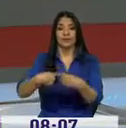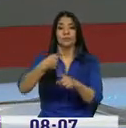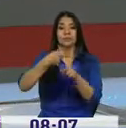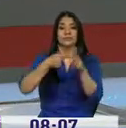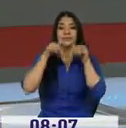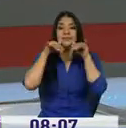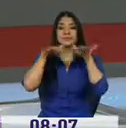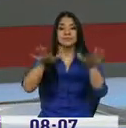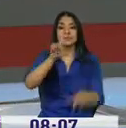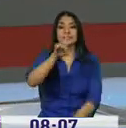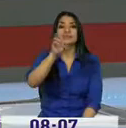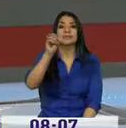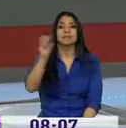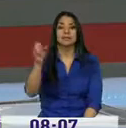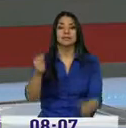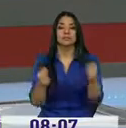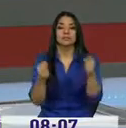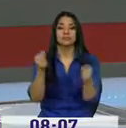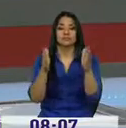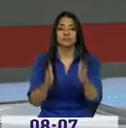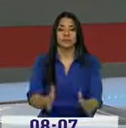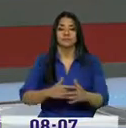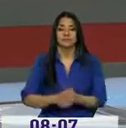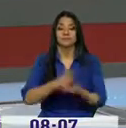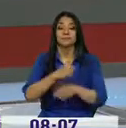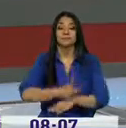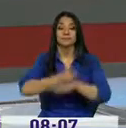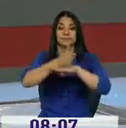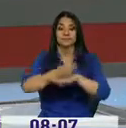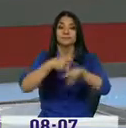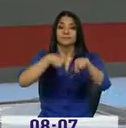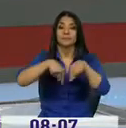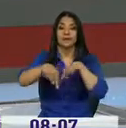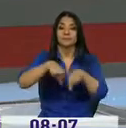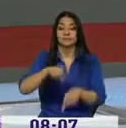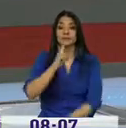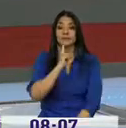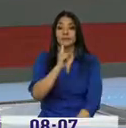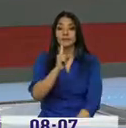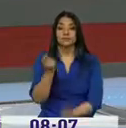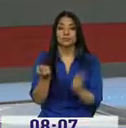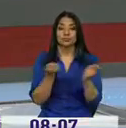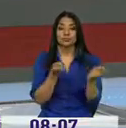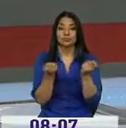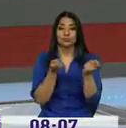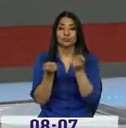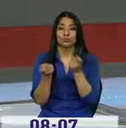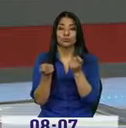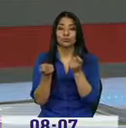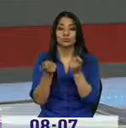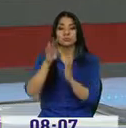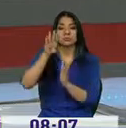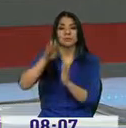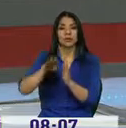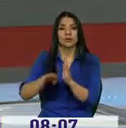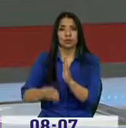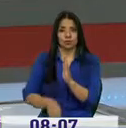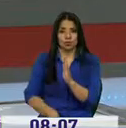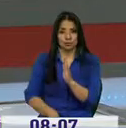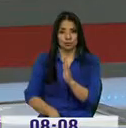¡100 conductores! La Agencia Metropolitana de Tránsito aseguró que los operativos de control han disminuido los niveles